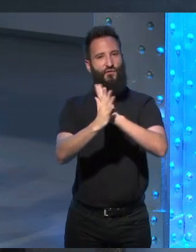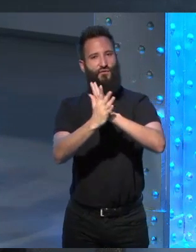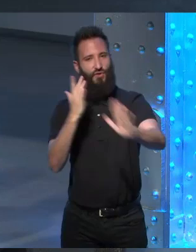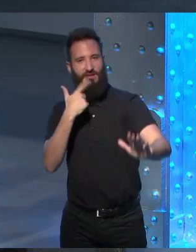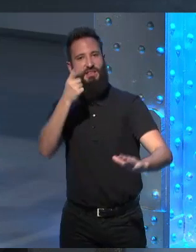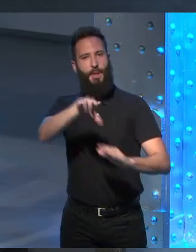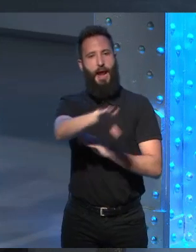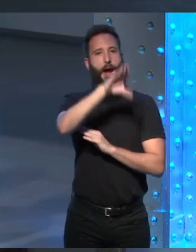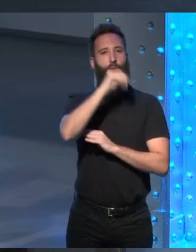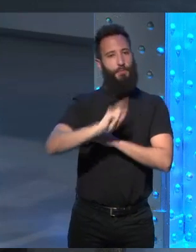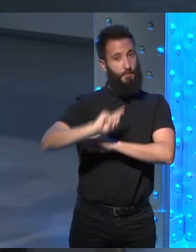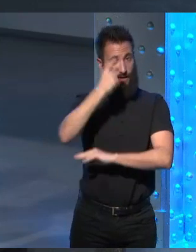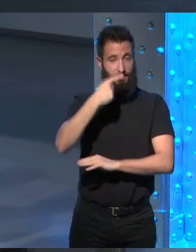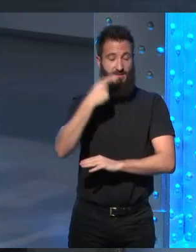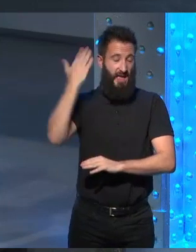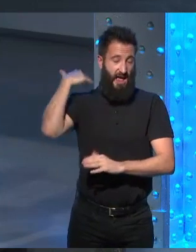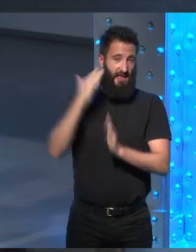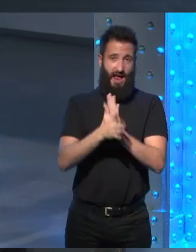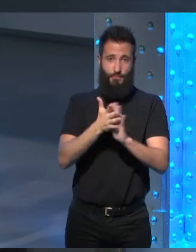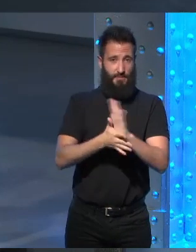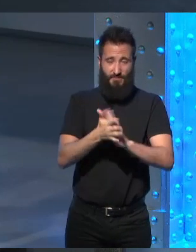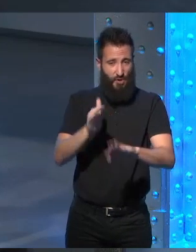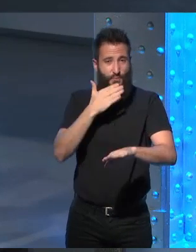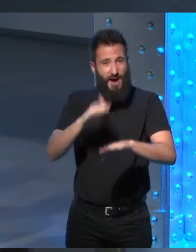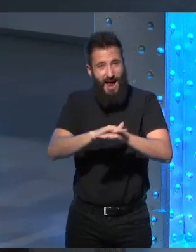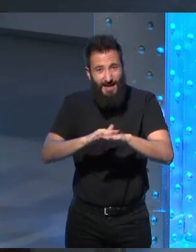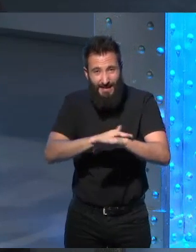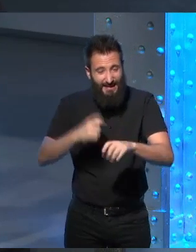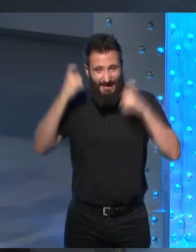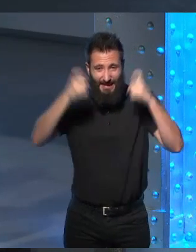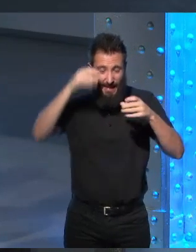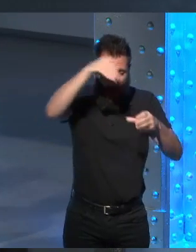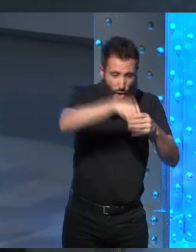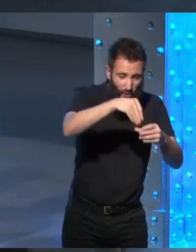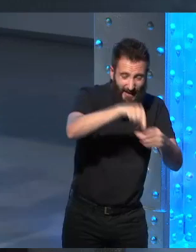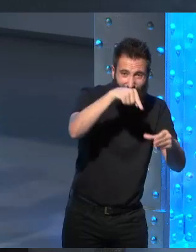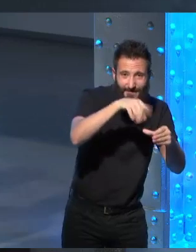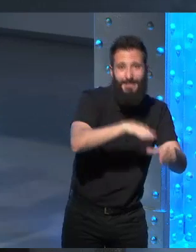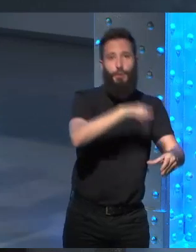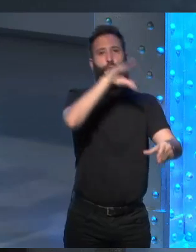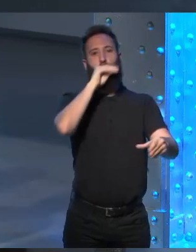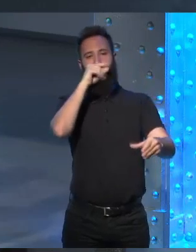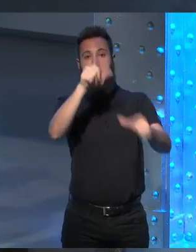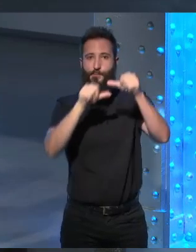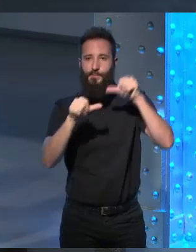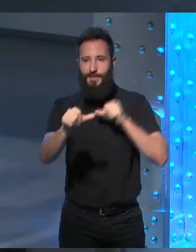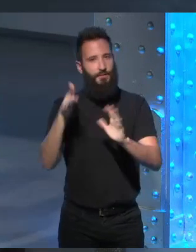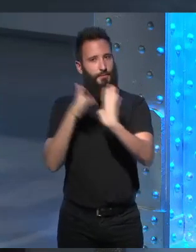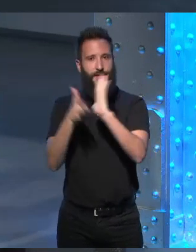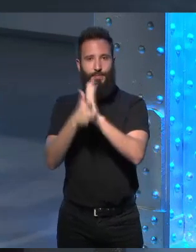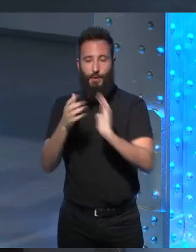Como decía, básicamente en lo que reside, es lo que siempre digo, es entender el contenido de lo que estás contando. Creo que es fundamental